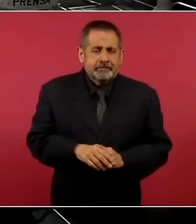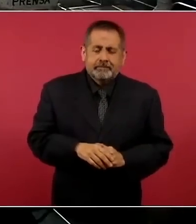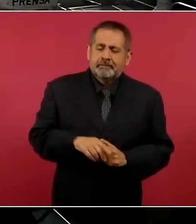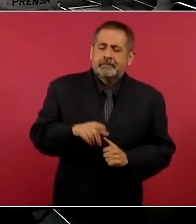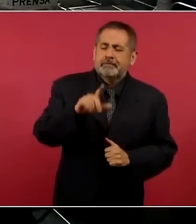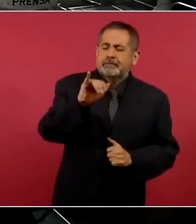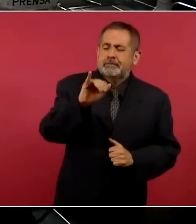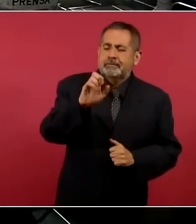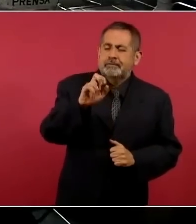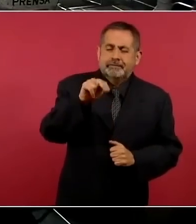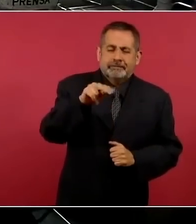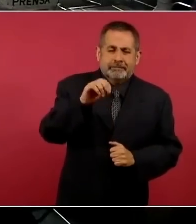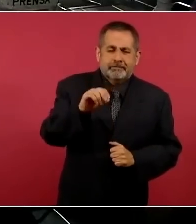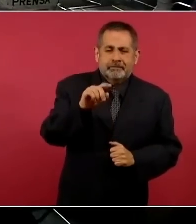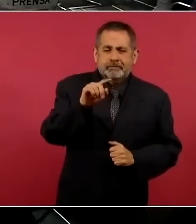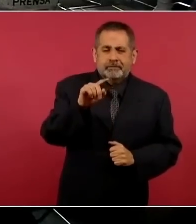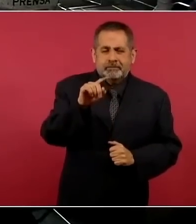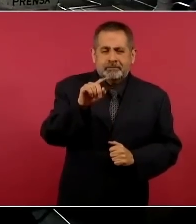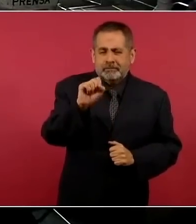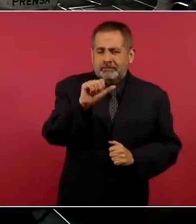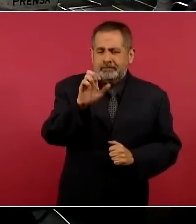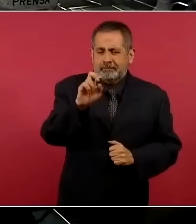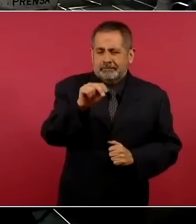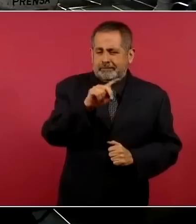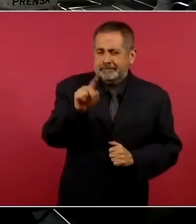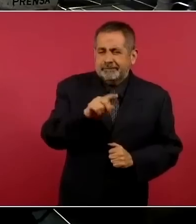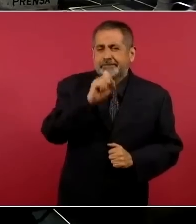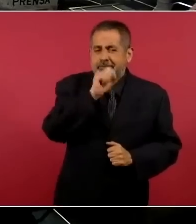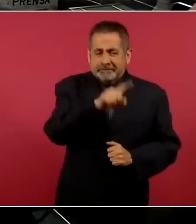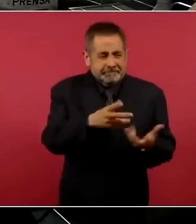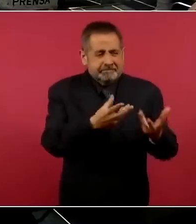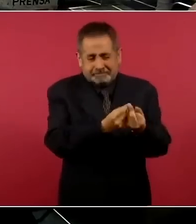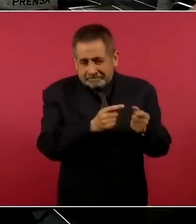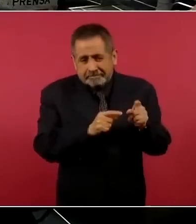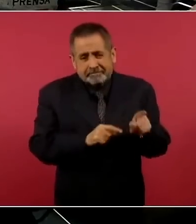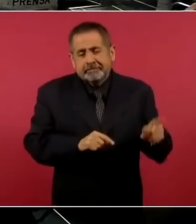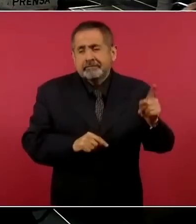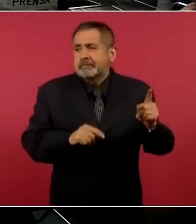Liévano Sáenz, y estaba,